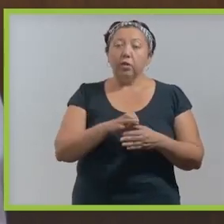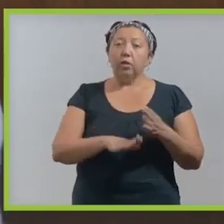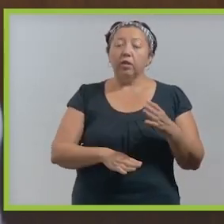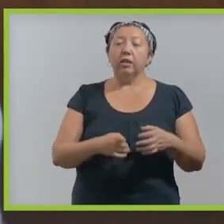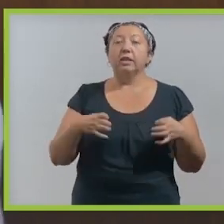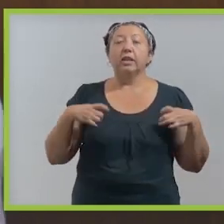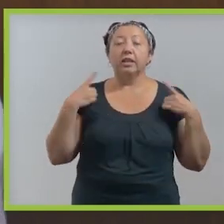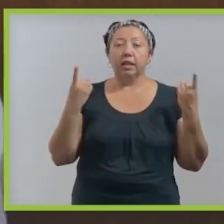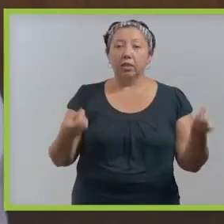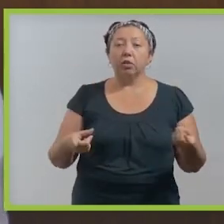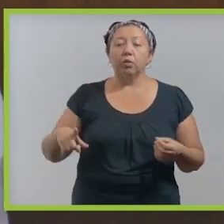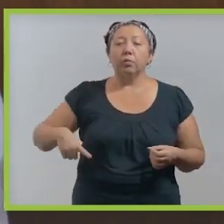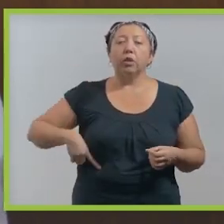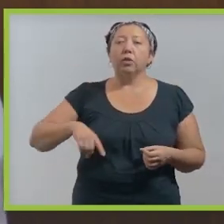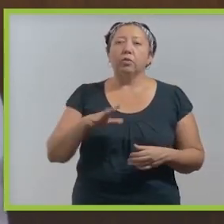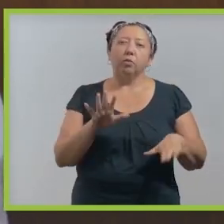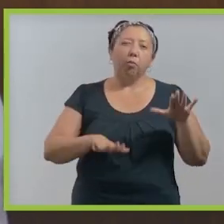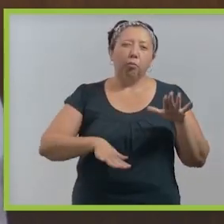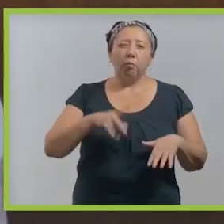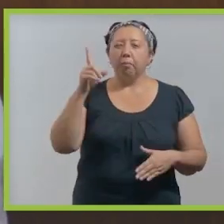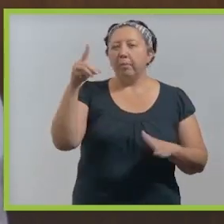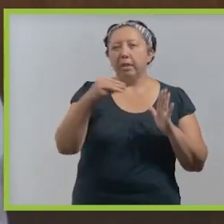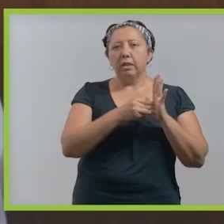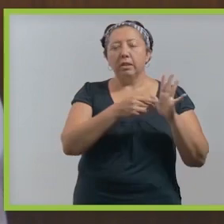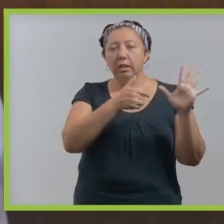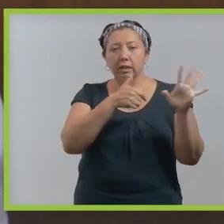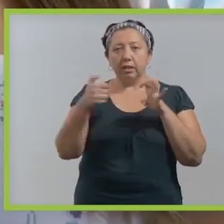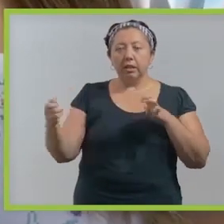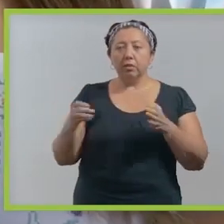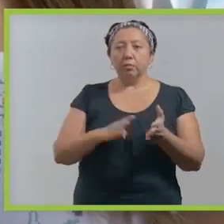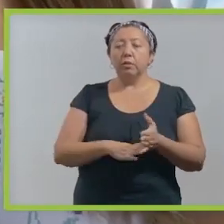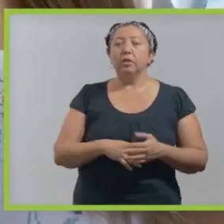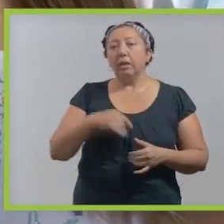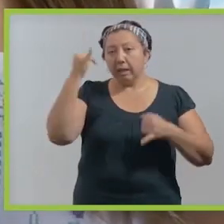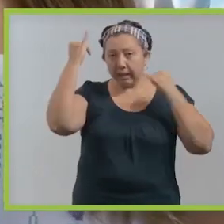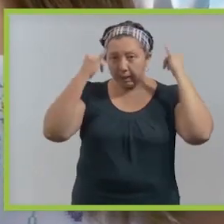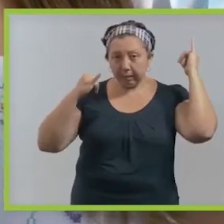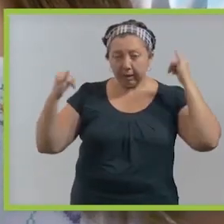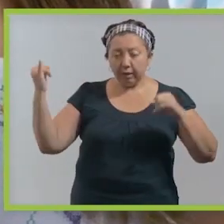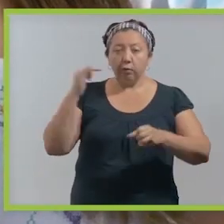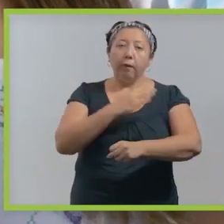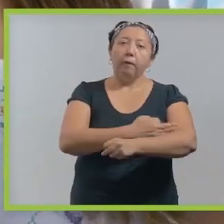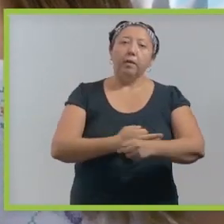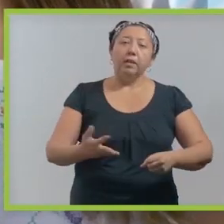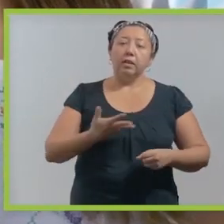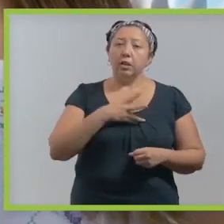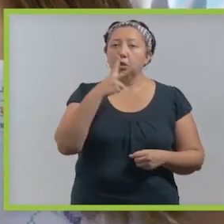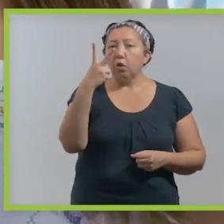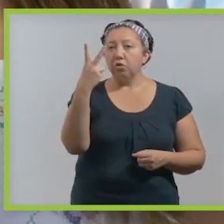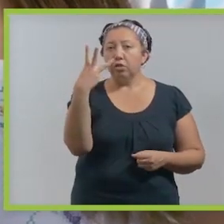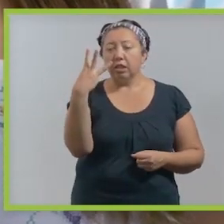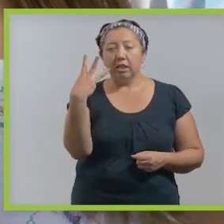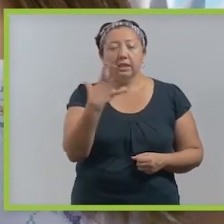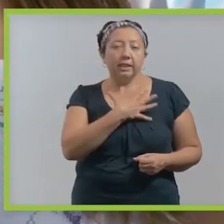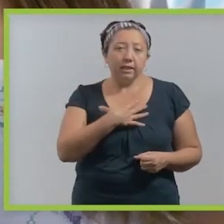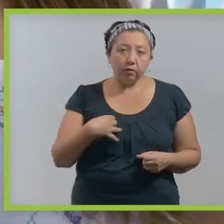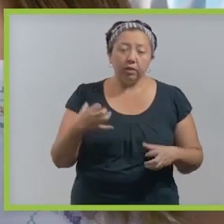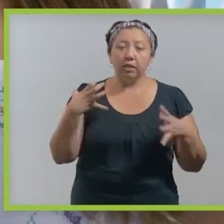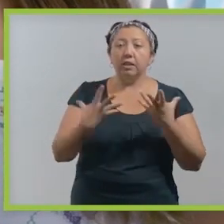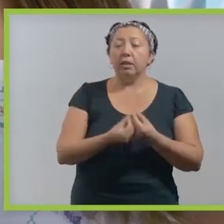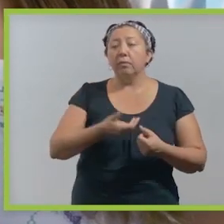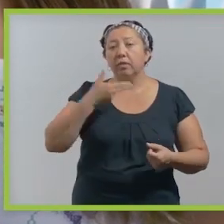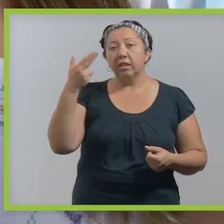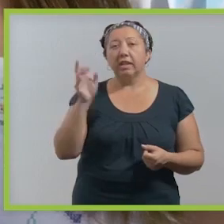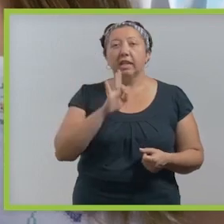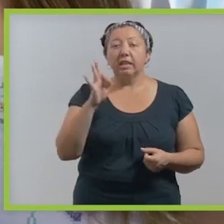estos apoyos que está dando el gobierno, pues es de alrededor de 1,600 pesos. Entonces tú imagínate una familia que tiene 2 o 3 hijos, pues estamos